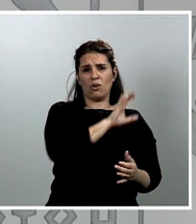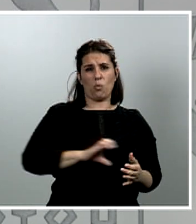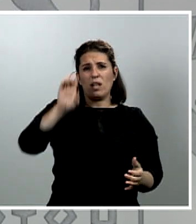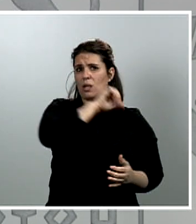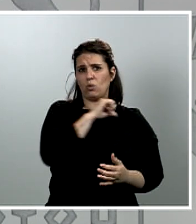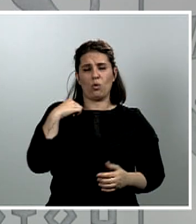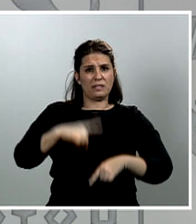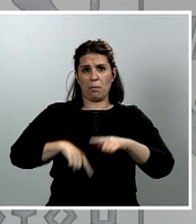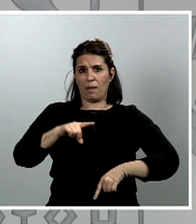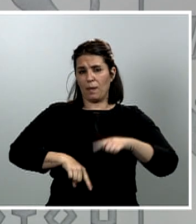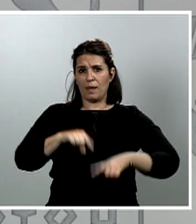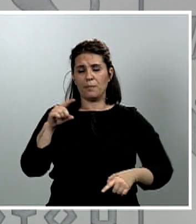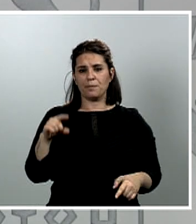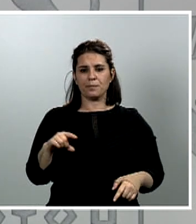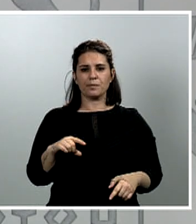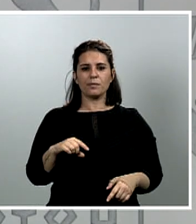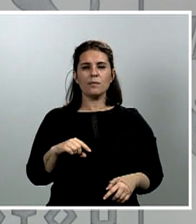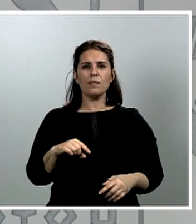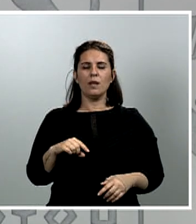La realización de pruebas